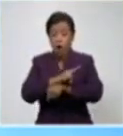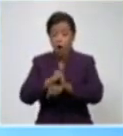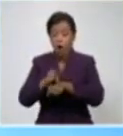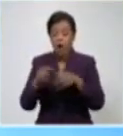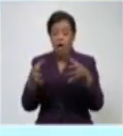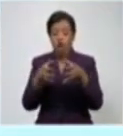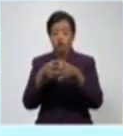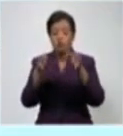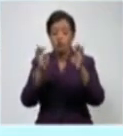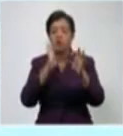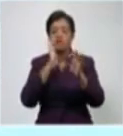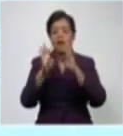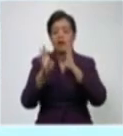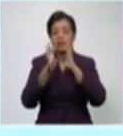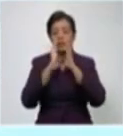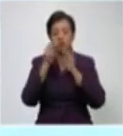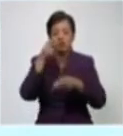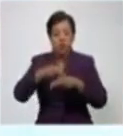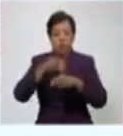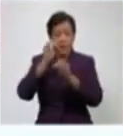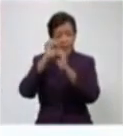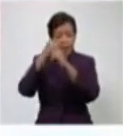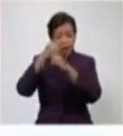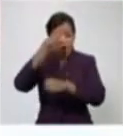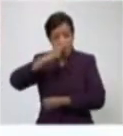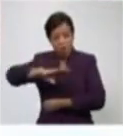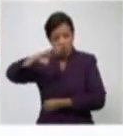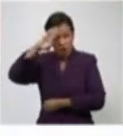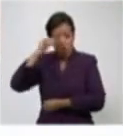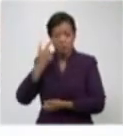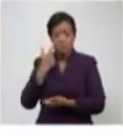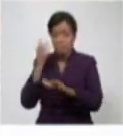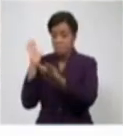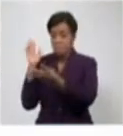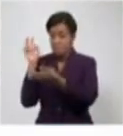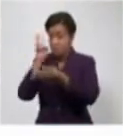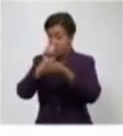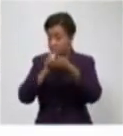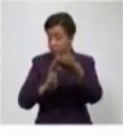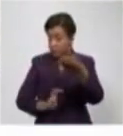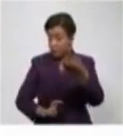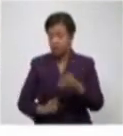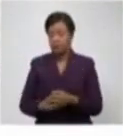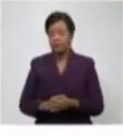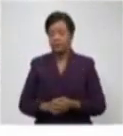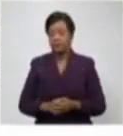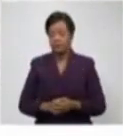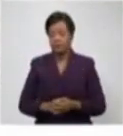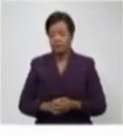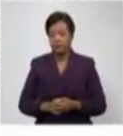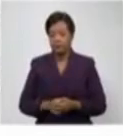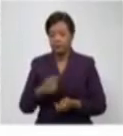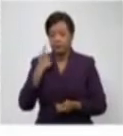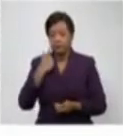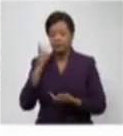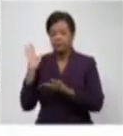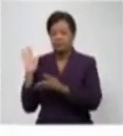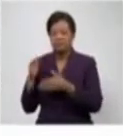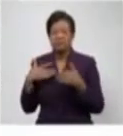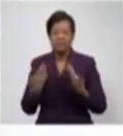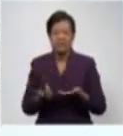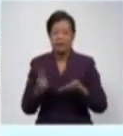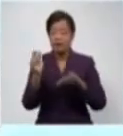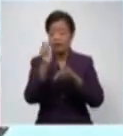Facebook Telescopio Cubano, vamos a ver el grupo, y esta es la publicación, se ha publicado esto. Se trata de una